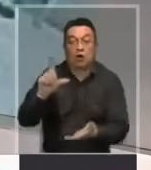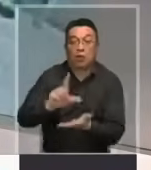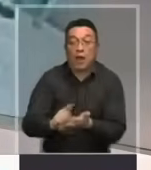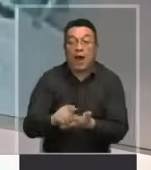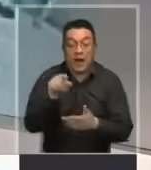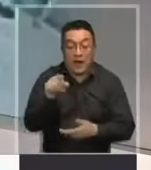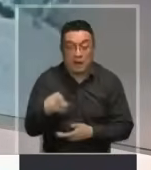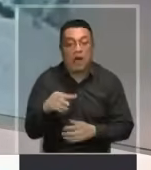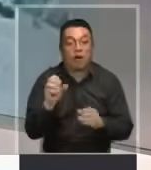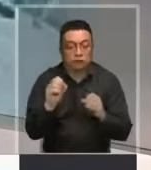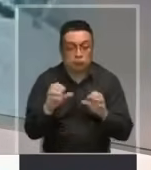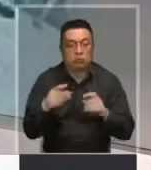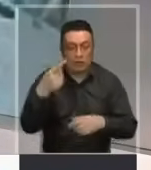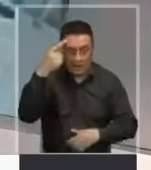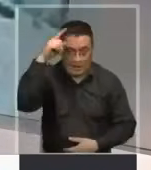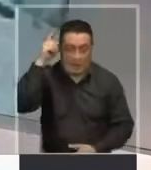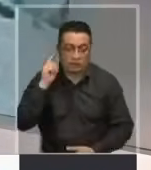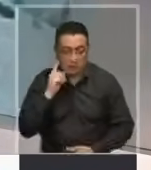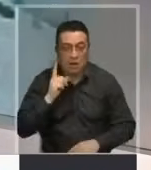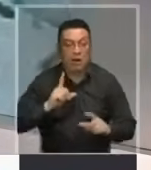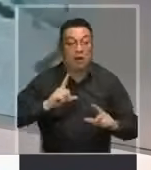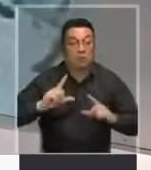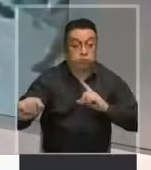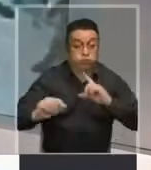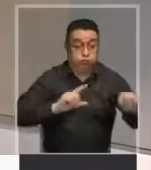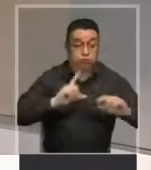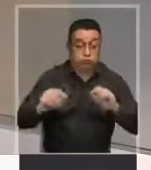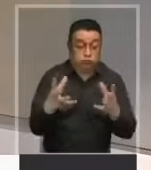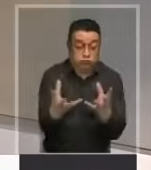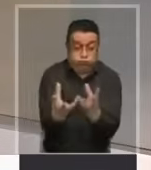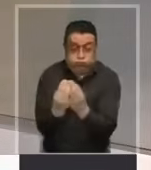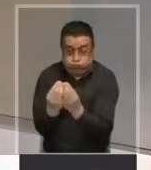ocasionaron varios lesionados y una evacuación masiva.